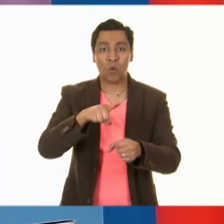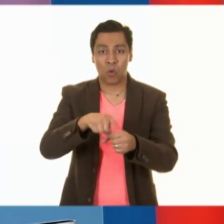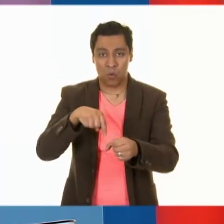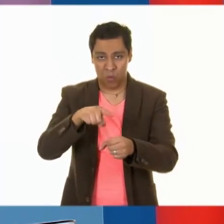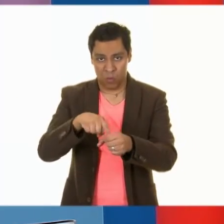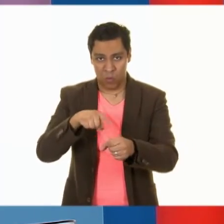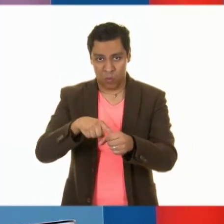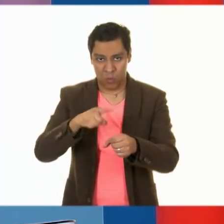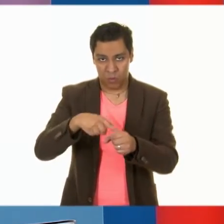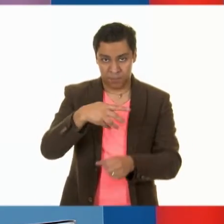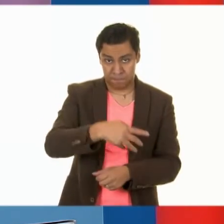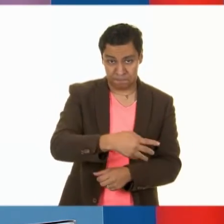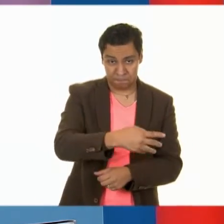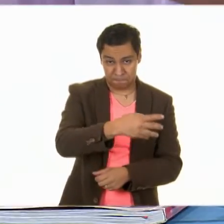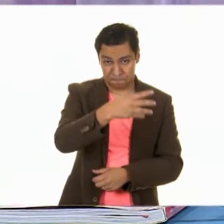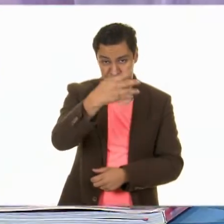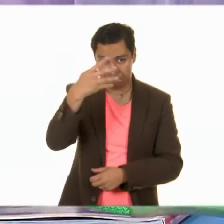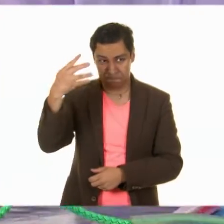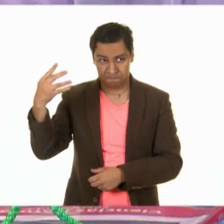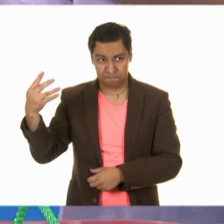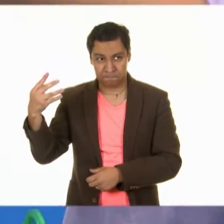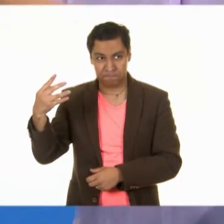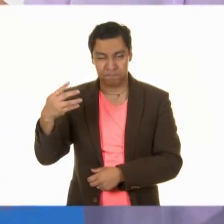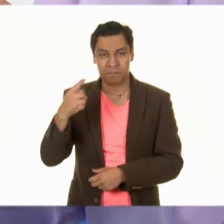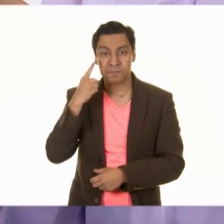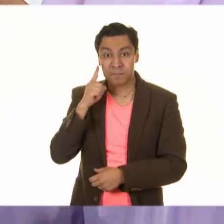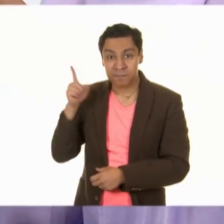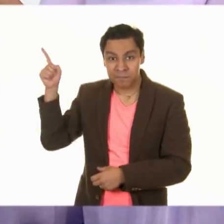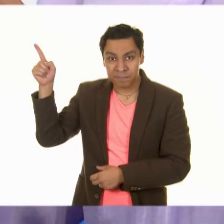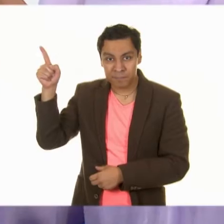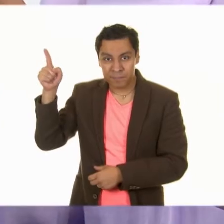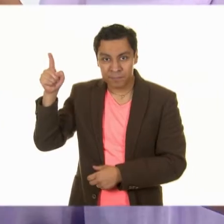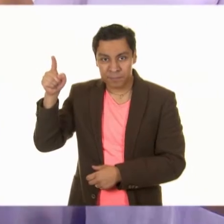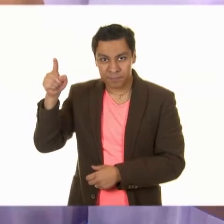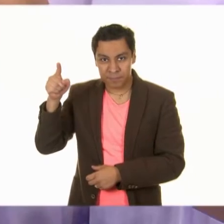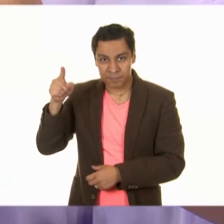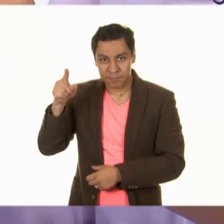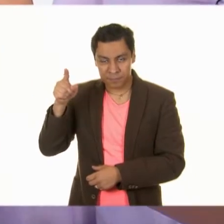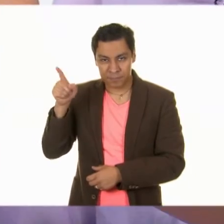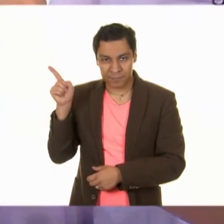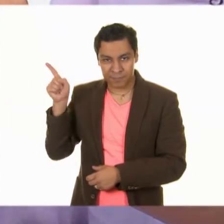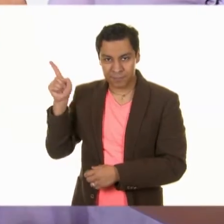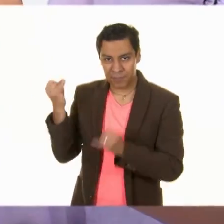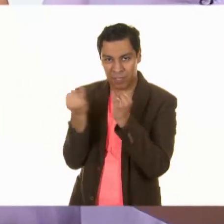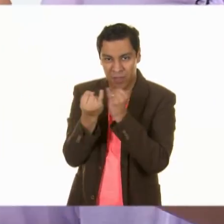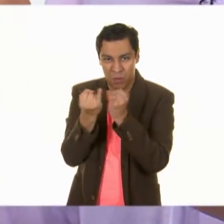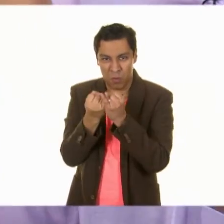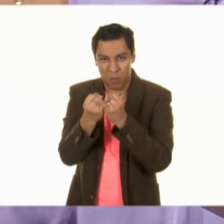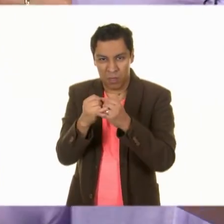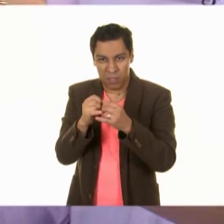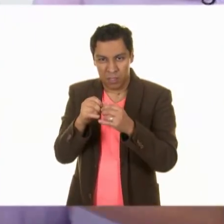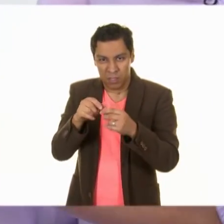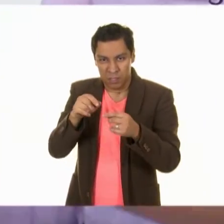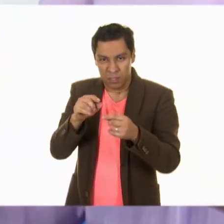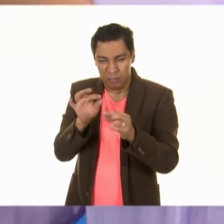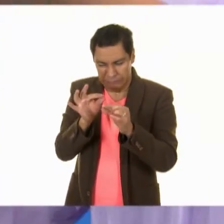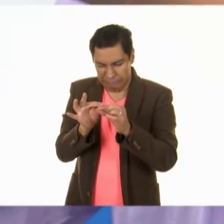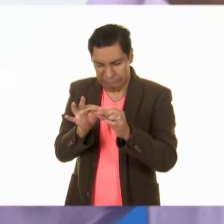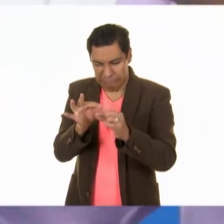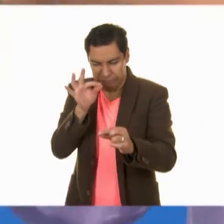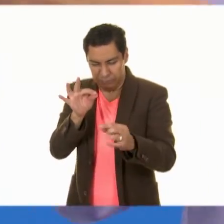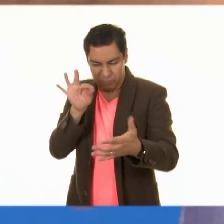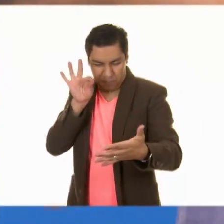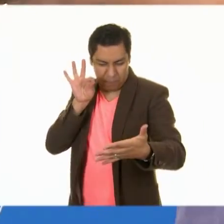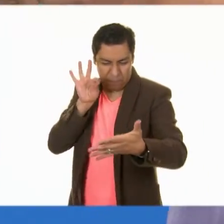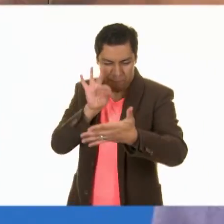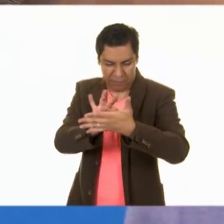Después le van a hacer dos orificios, más o menos como a un centímetro de distancia del centro, y van a